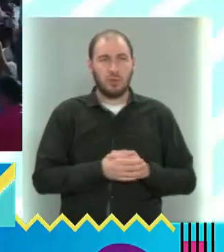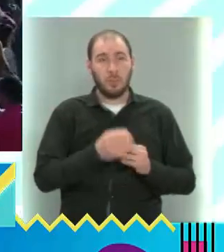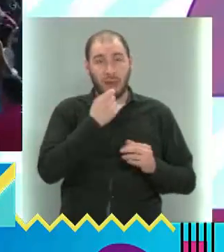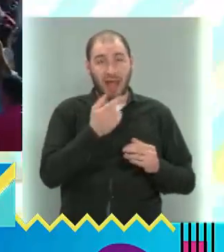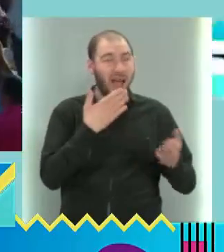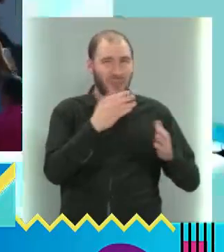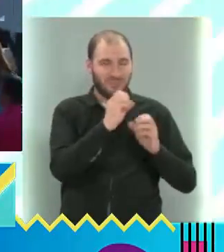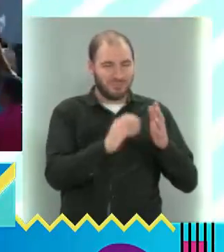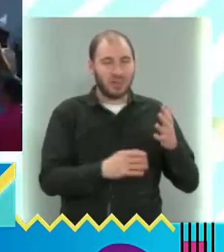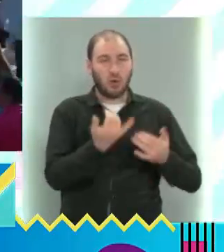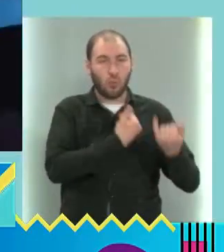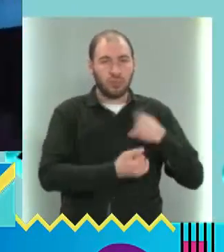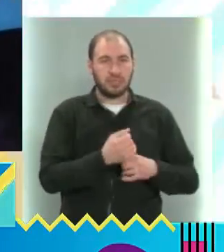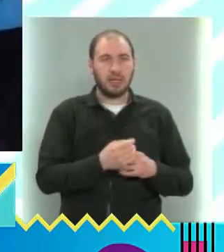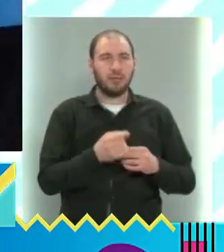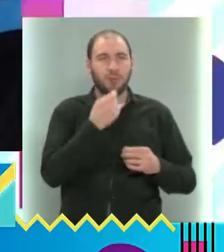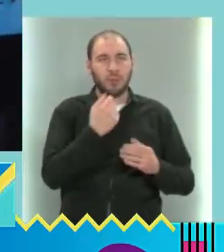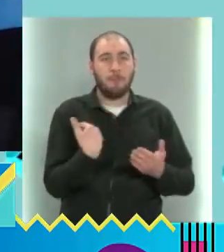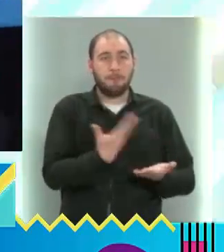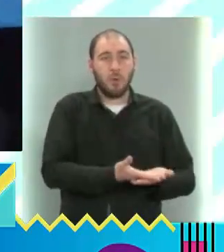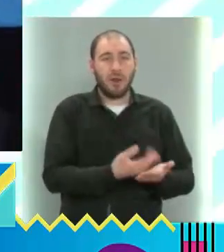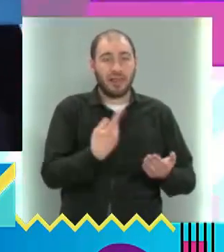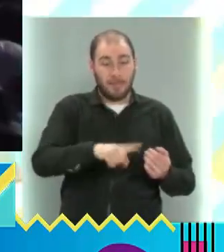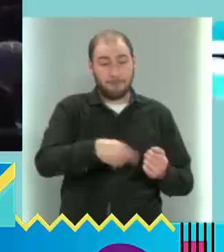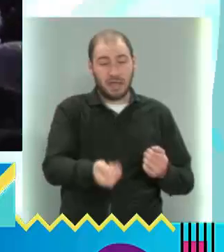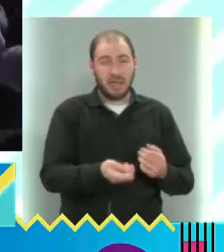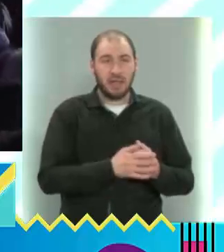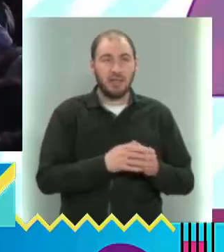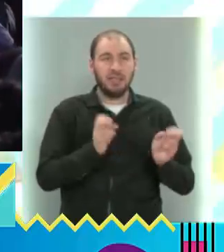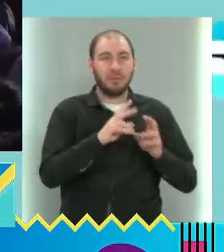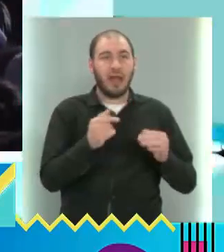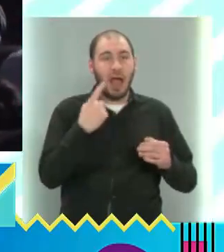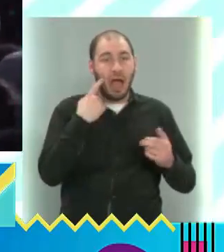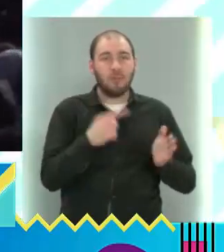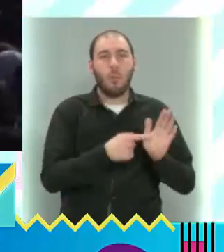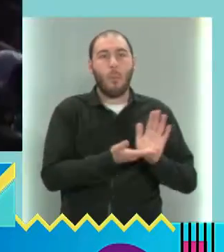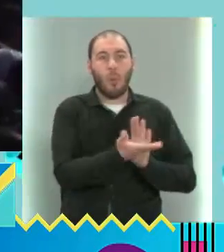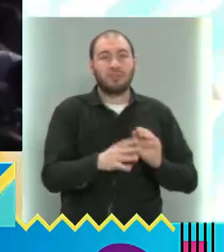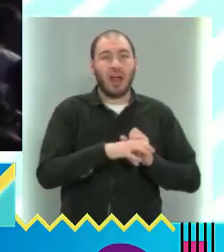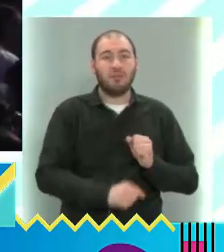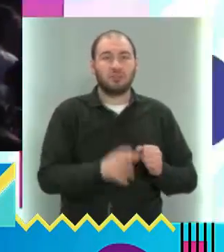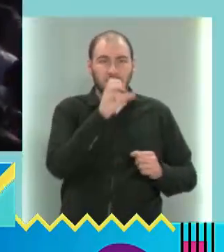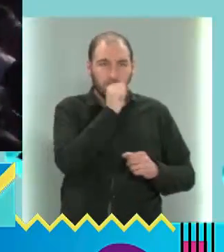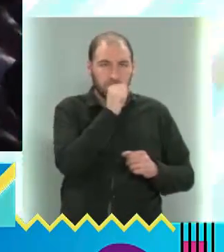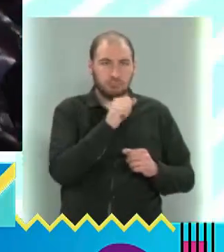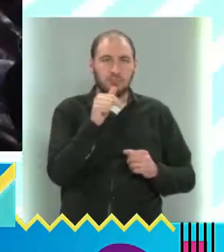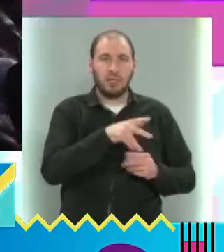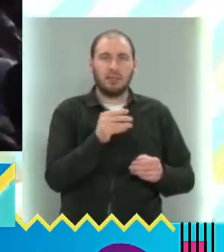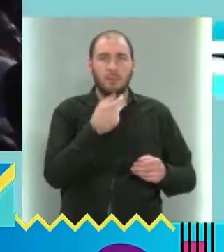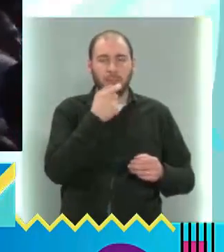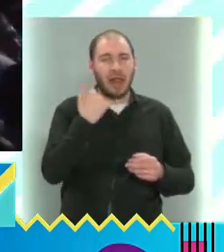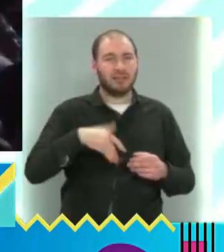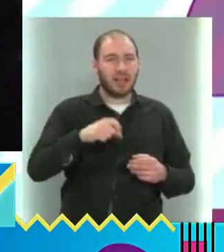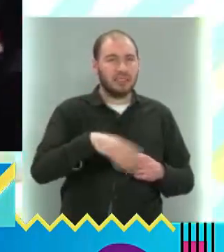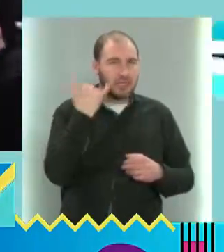ya nombró algunos que están, bueno, qué se puede llegar a proponer a partir de mañana en cuestión de la visibilización del aborto clandestino que ya se ha hecho en nuestro